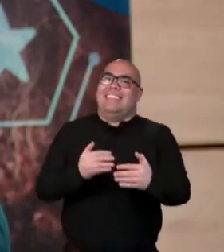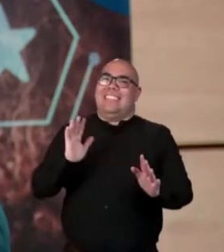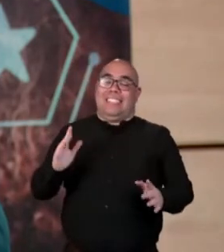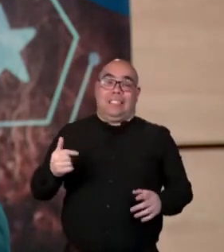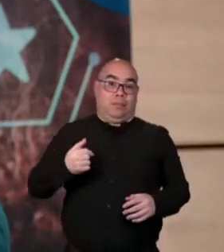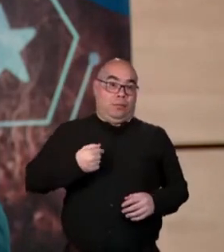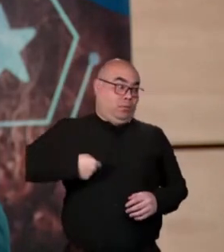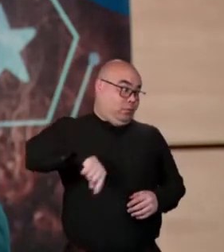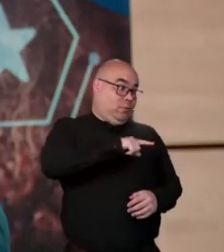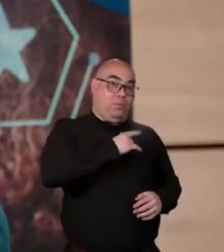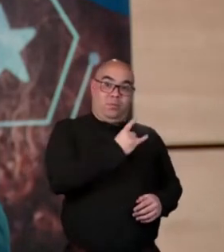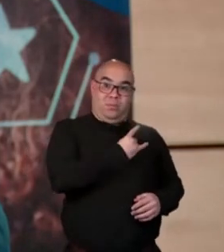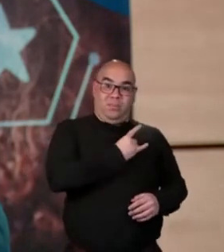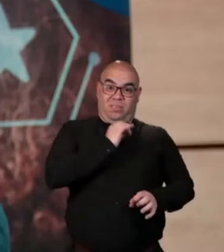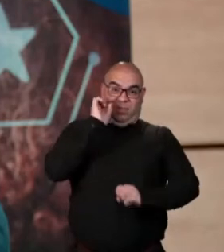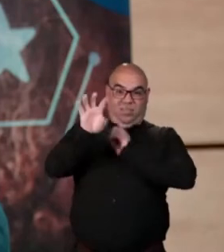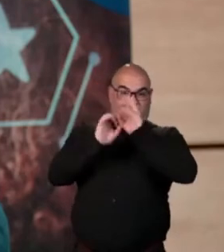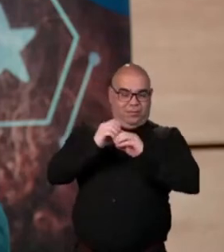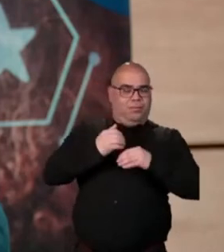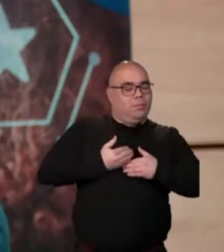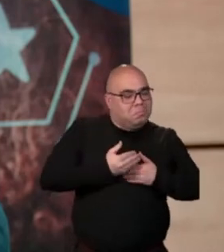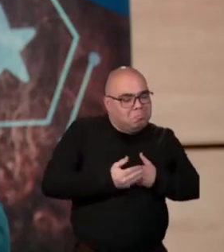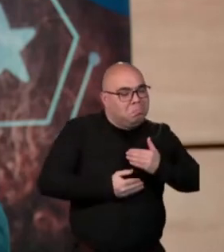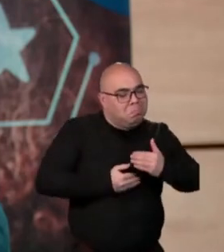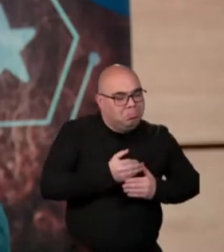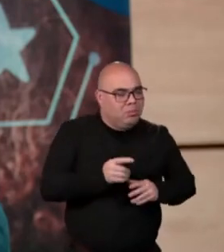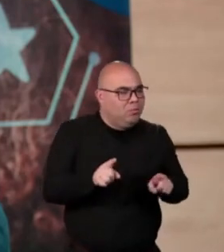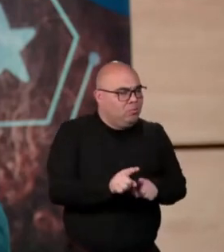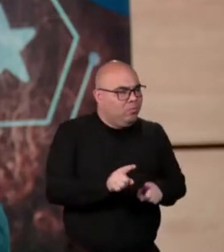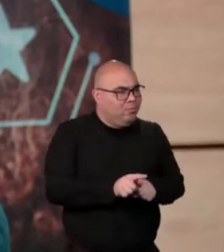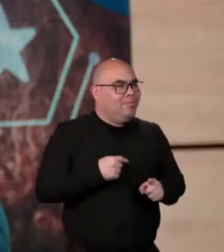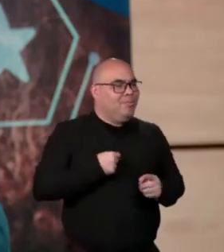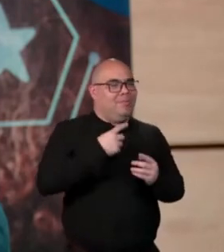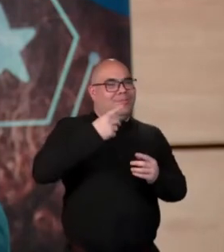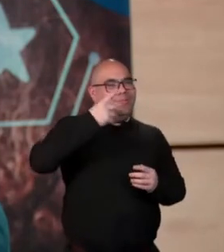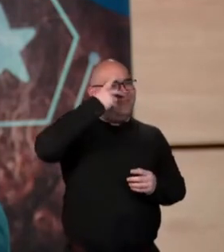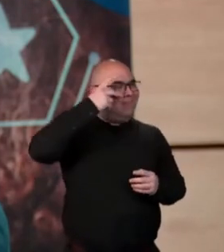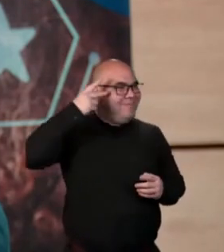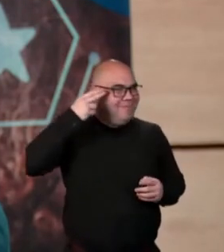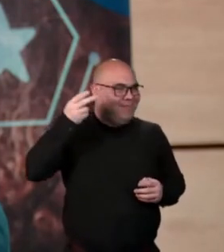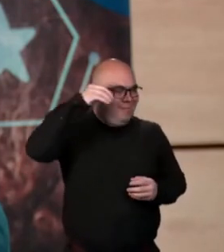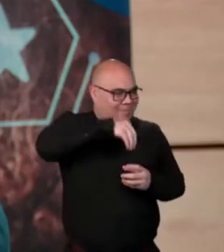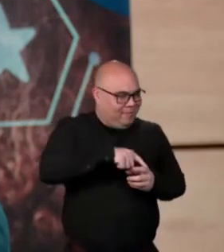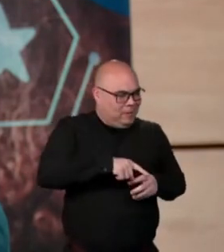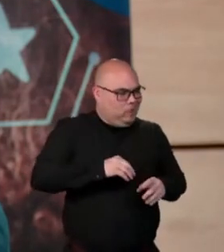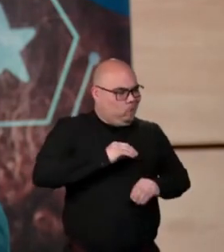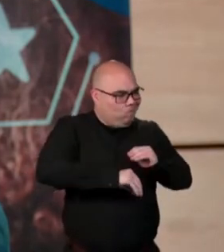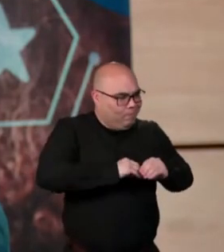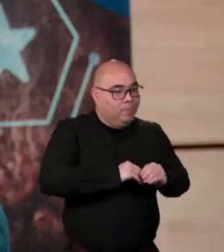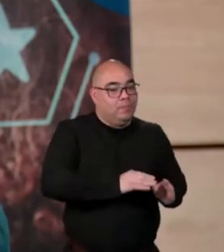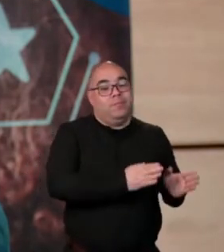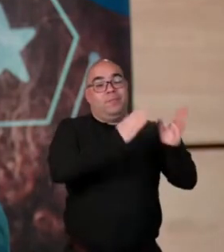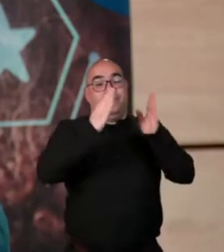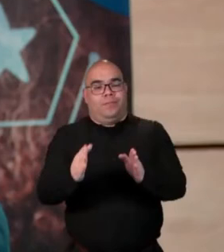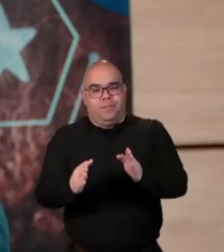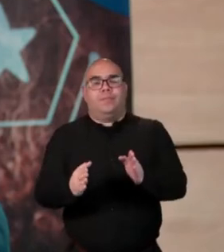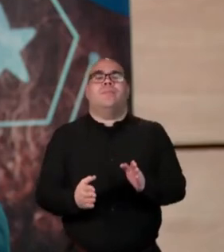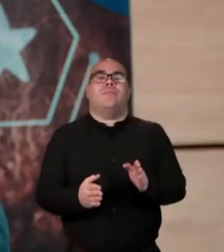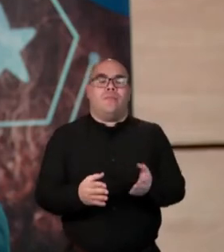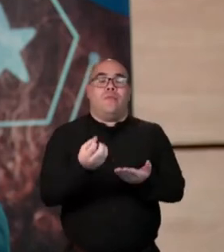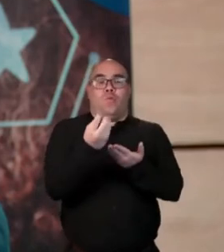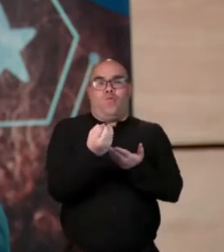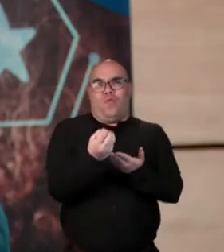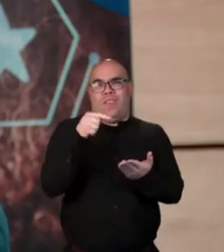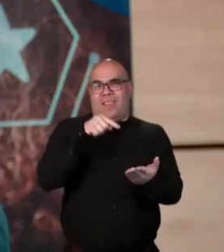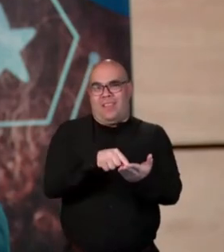avanzando en la actualización de nuestro proyecto institucional luego la actualización del modelo pedagógico de la uis